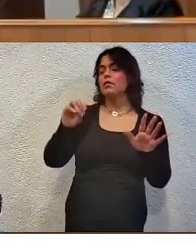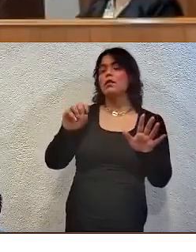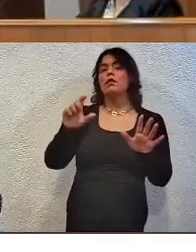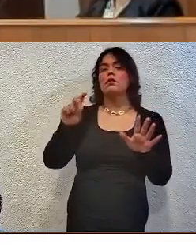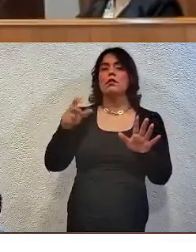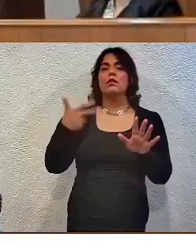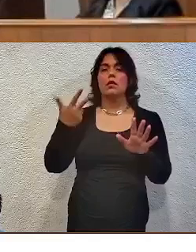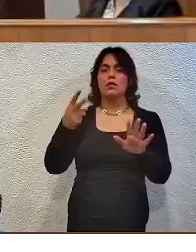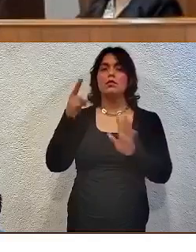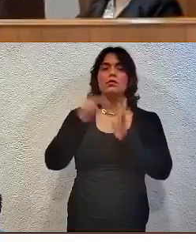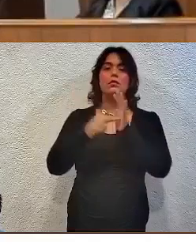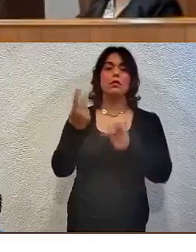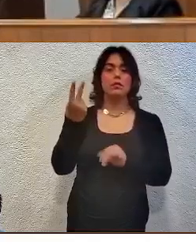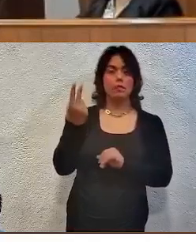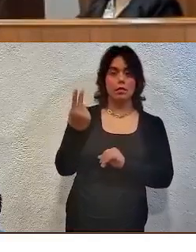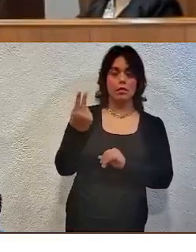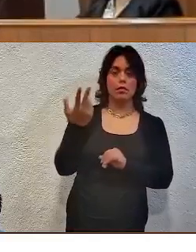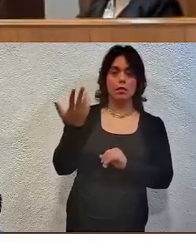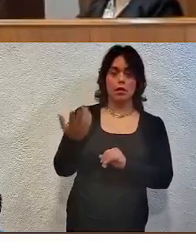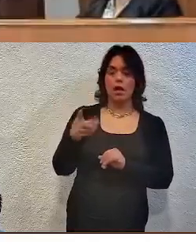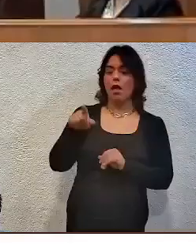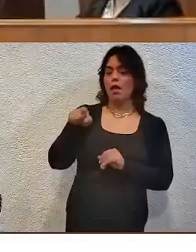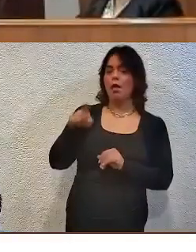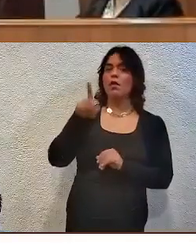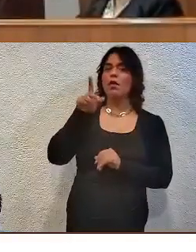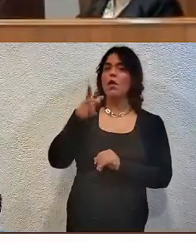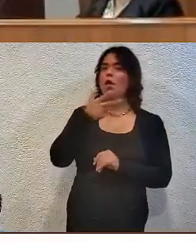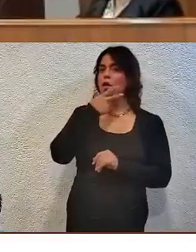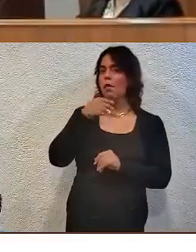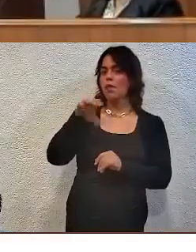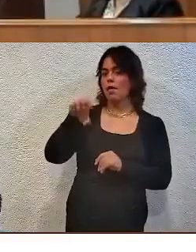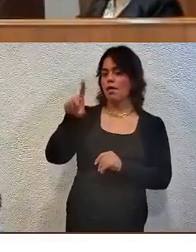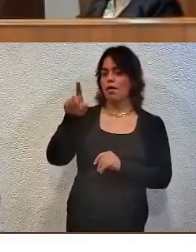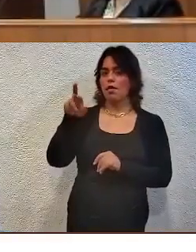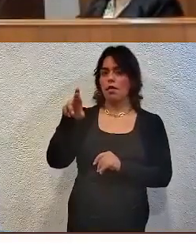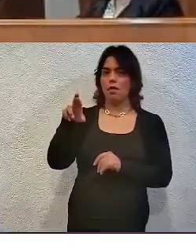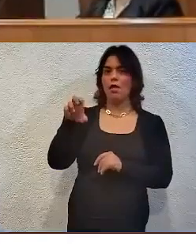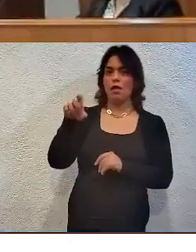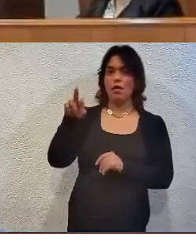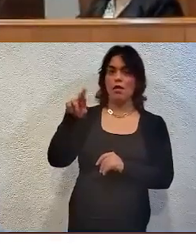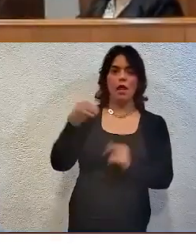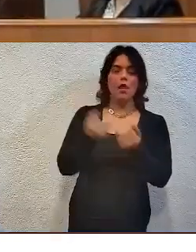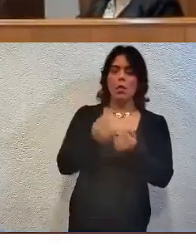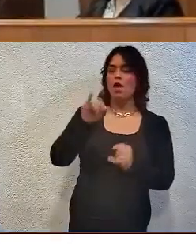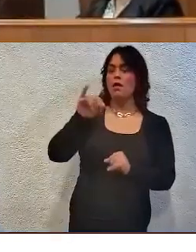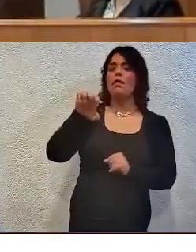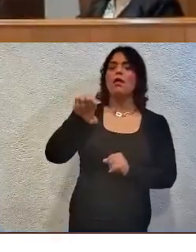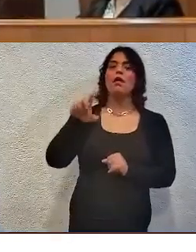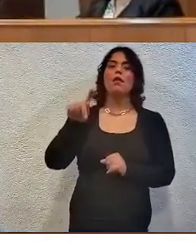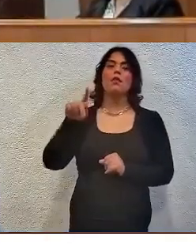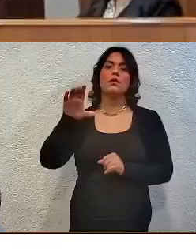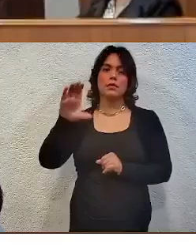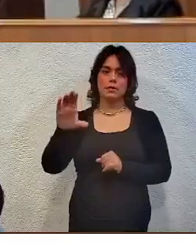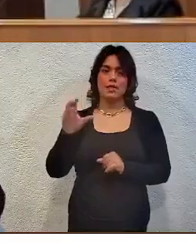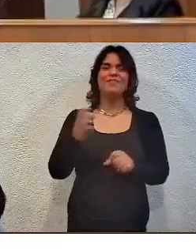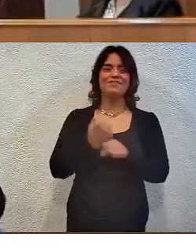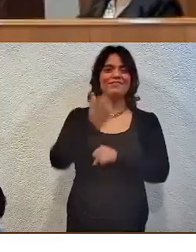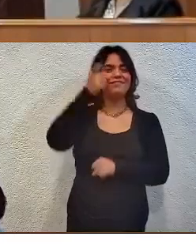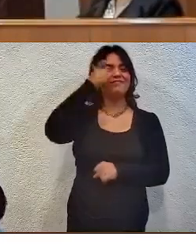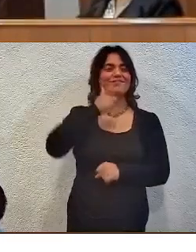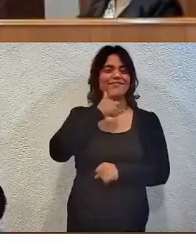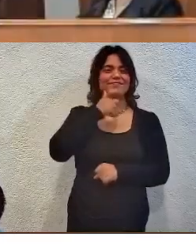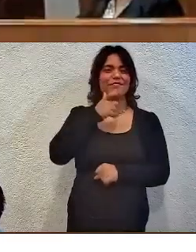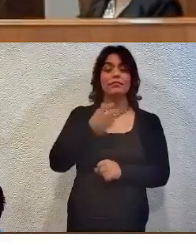año, comparecientes Eder Yosimar Radilla García y el Instituto Electoral y de Participación Ciudadana del Estado de Guerrero,